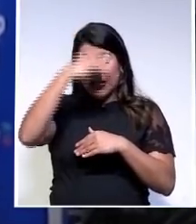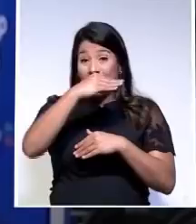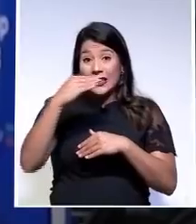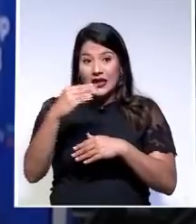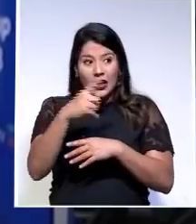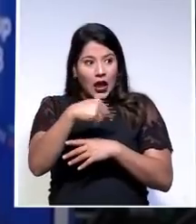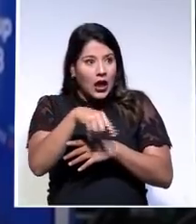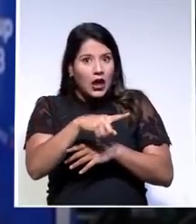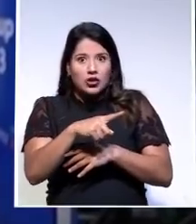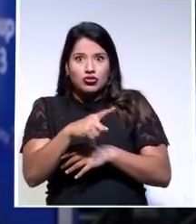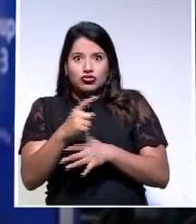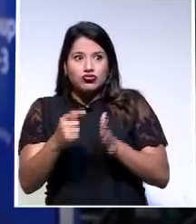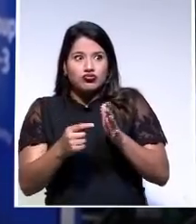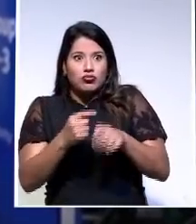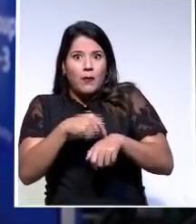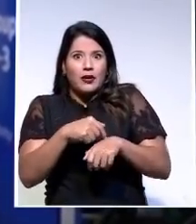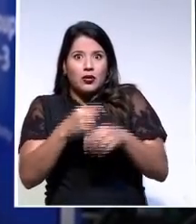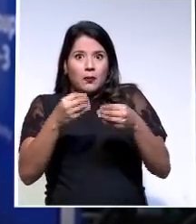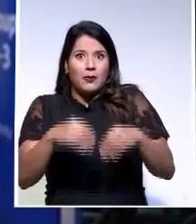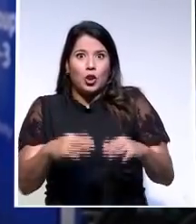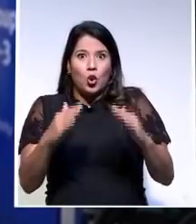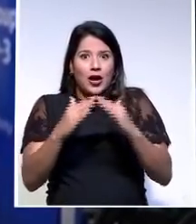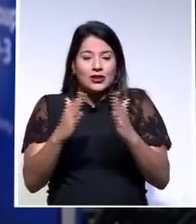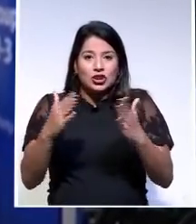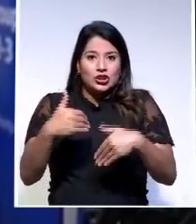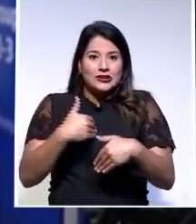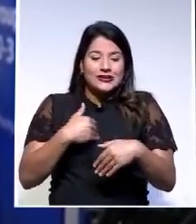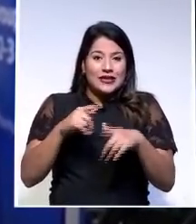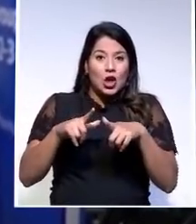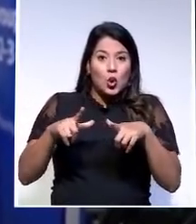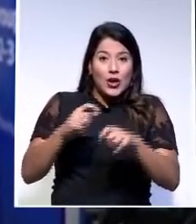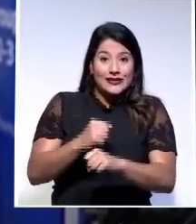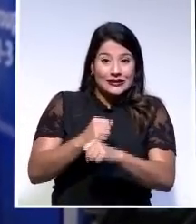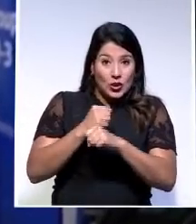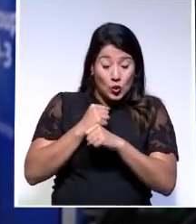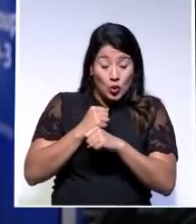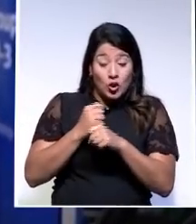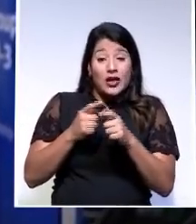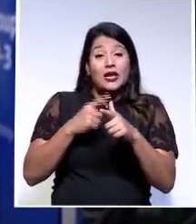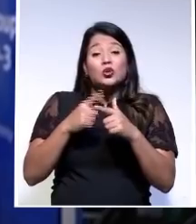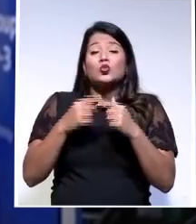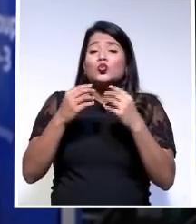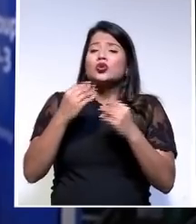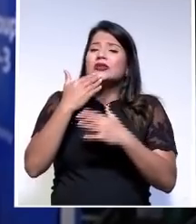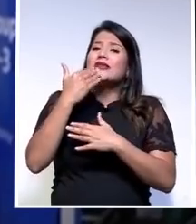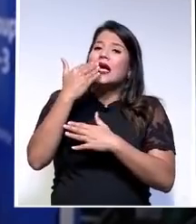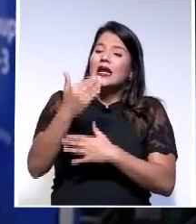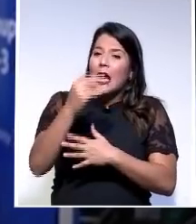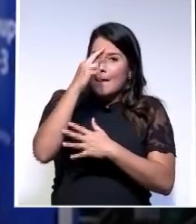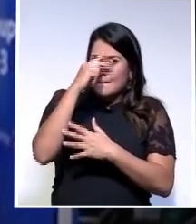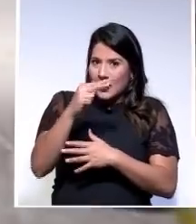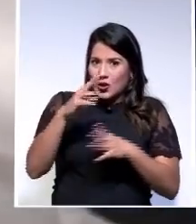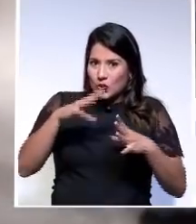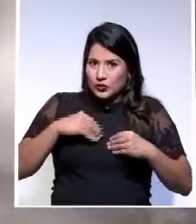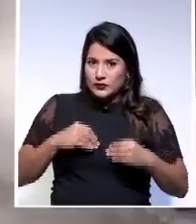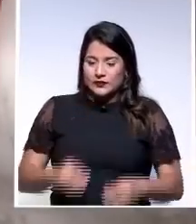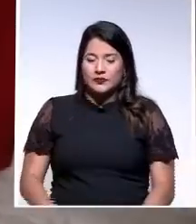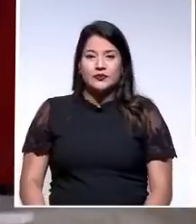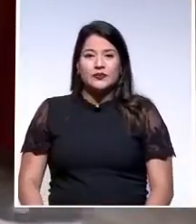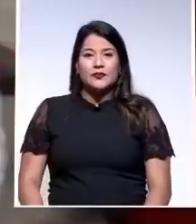sin casas, sin un lugar seguro para poder ir. Y estamos muy agradecidos que México os he dado la bienvenida.